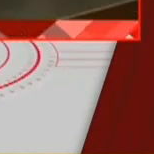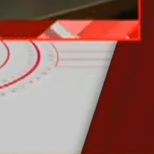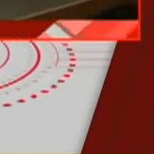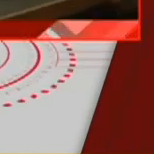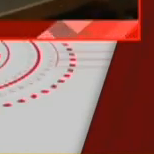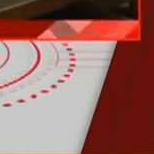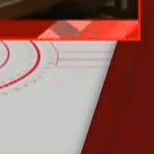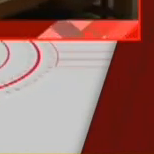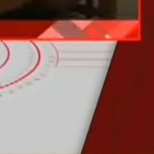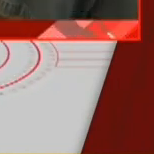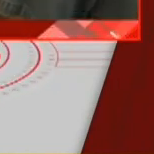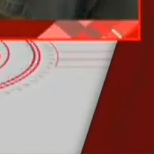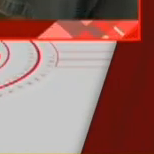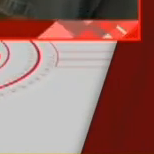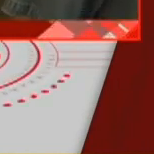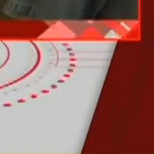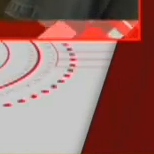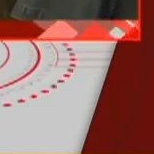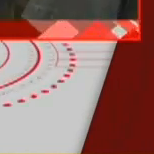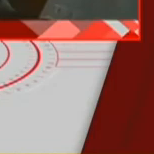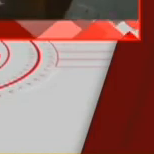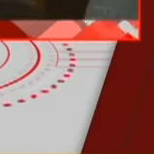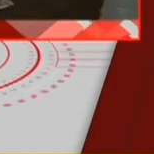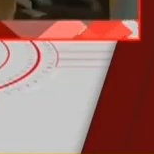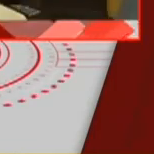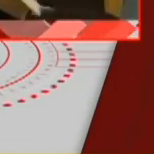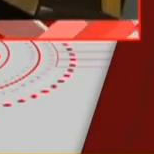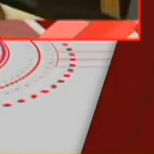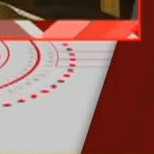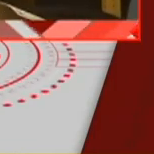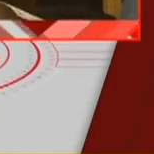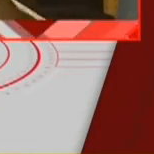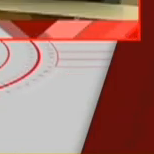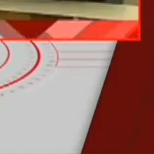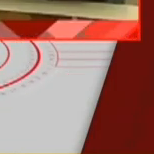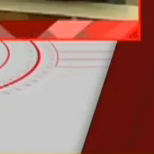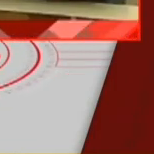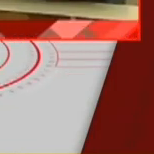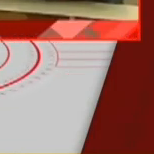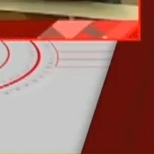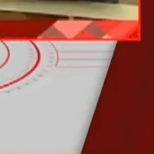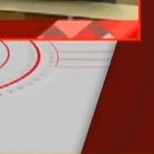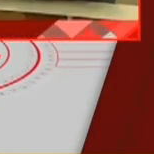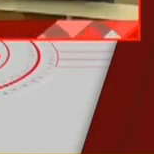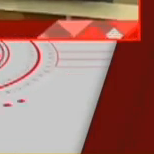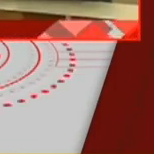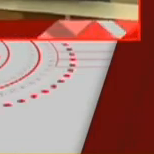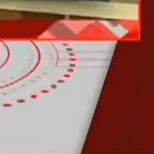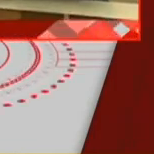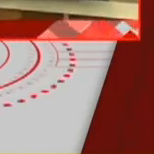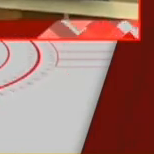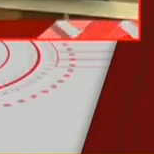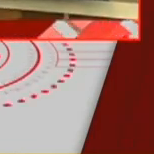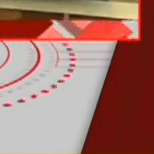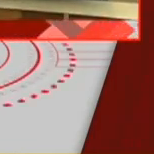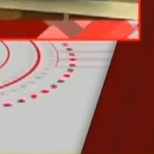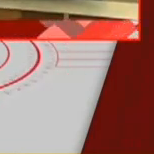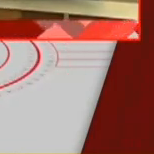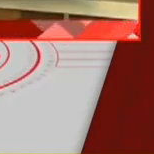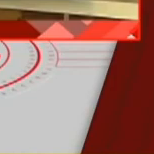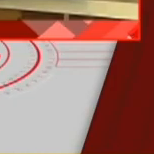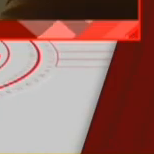como esta es que esa preservación se mantenga lo más que se pueda, desde los antiguos soportes hasta los nuevos